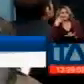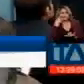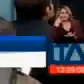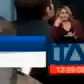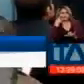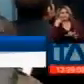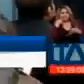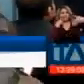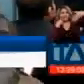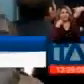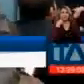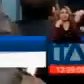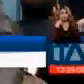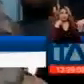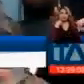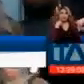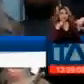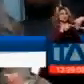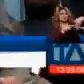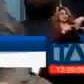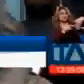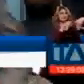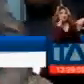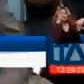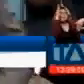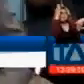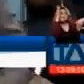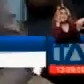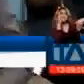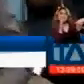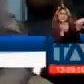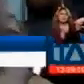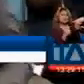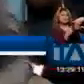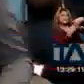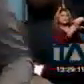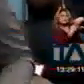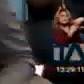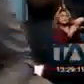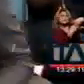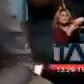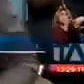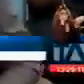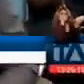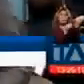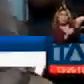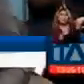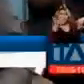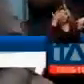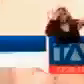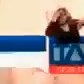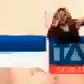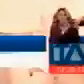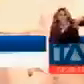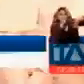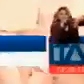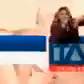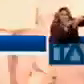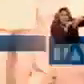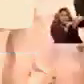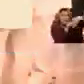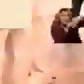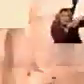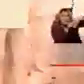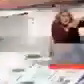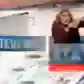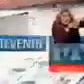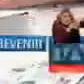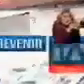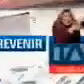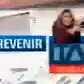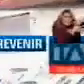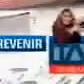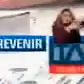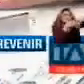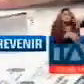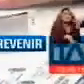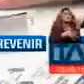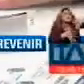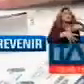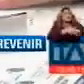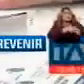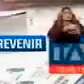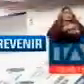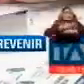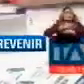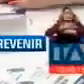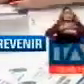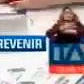COVID, antes coronavirus, al país, después de conocer de que a Brasil ya llegó precisamente este brote. La ministra ha mencionado que se ha